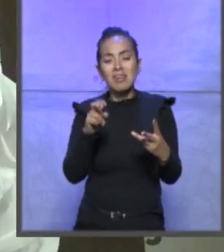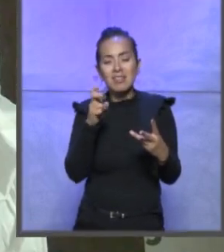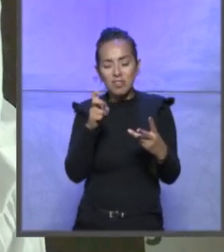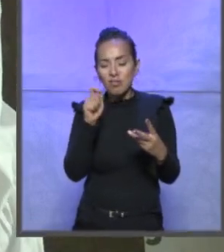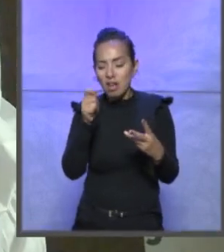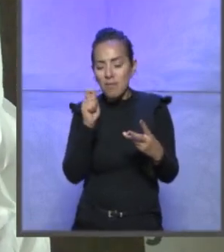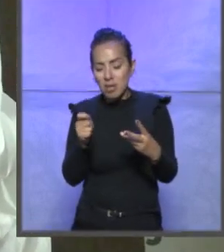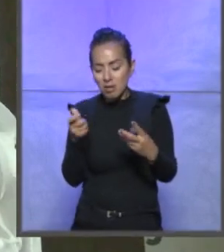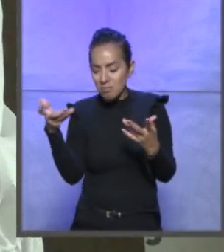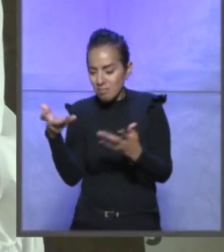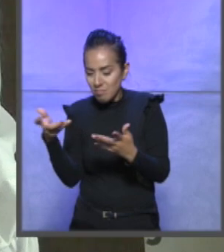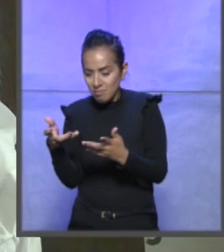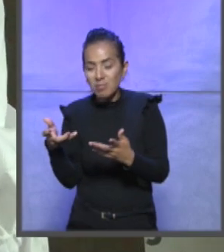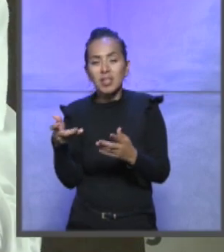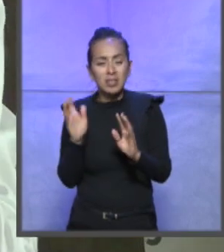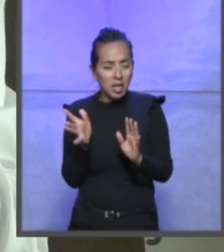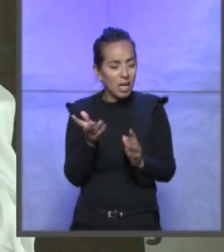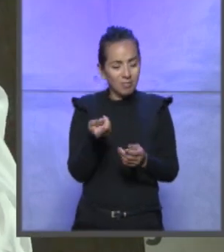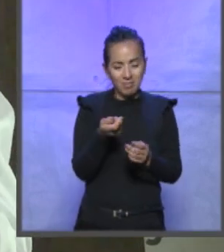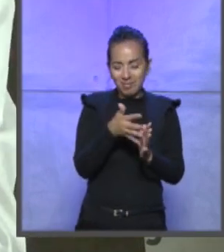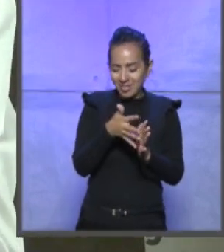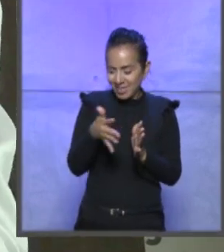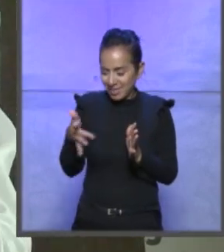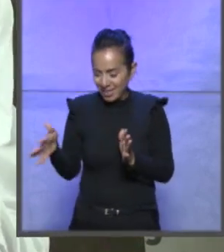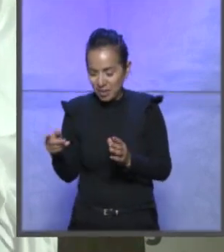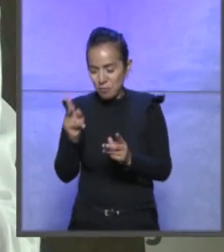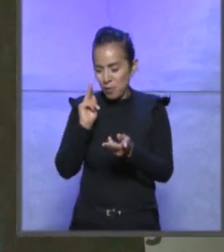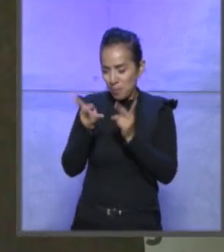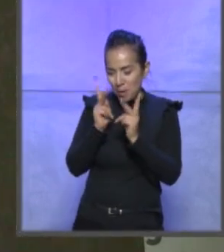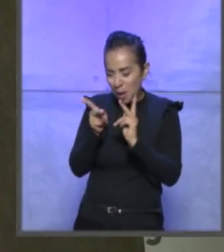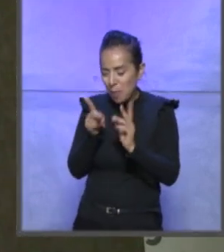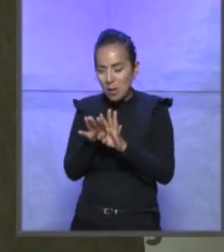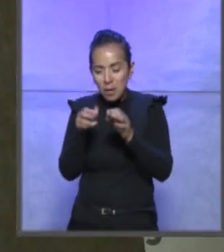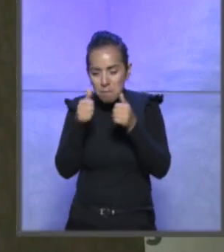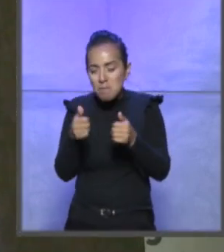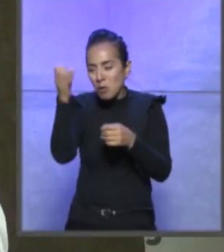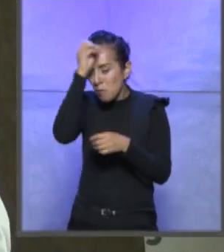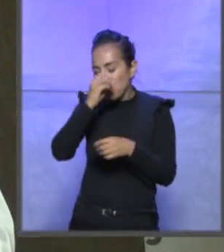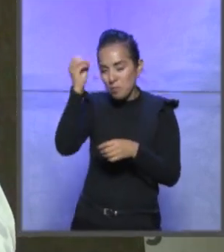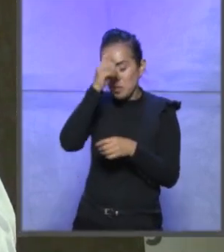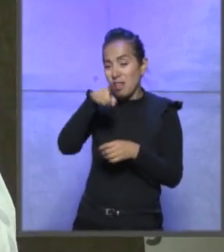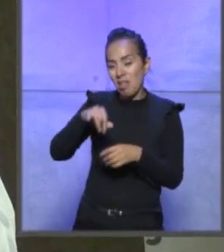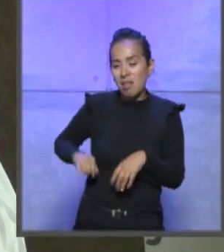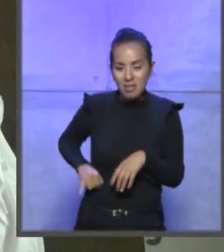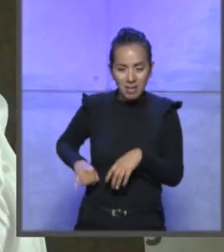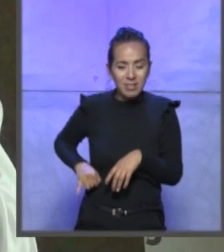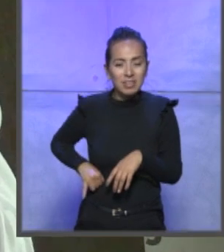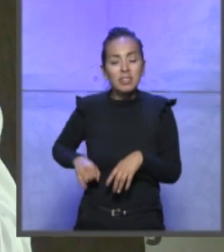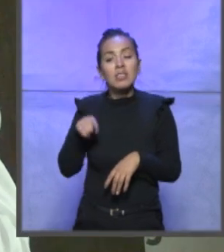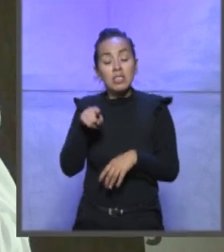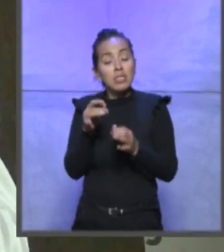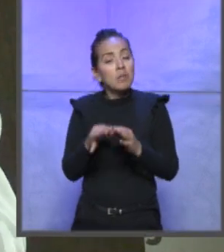yo concluyo eso, es toda esta situación que tuvimos, esta plática, el escuchatorio, la verdad que es interesante esto, y es